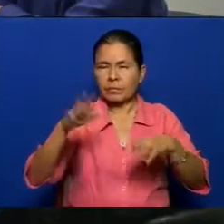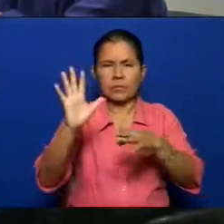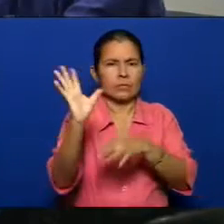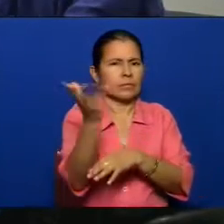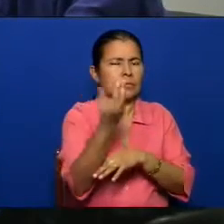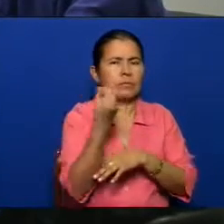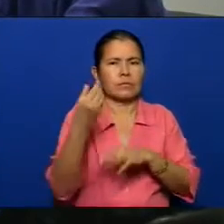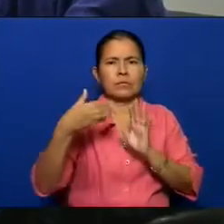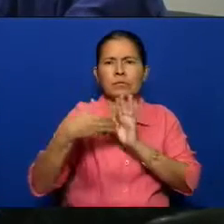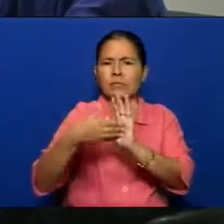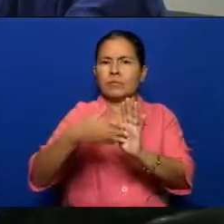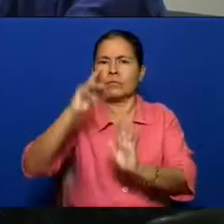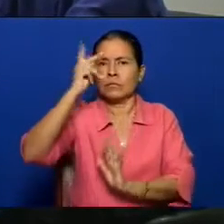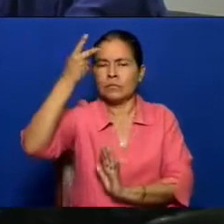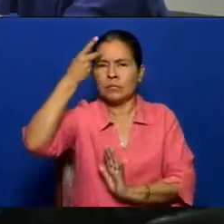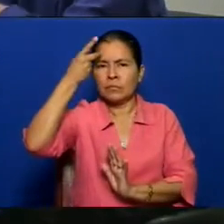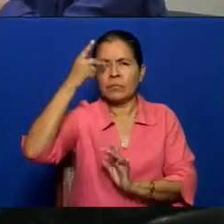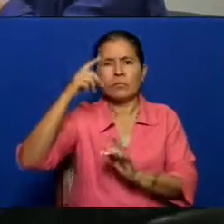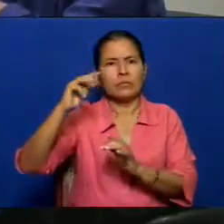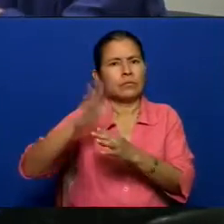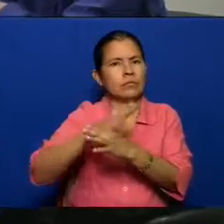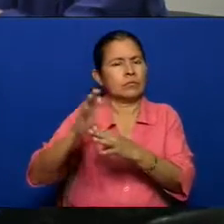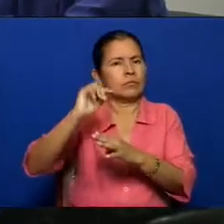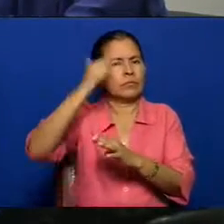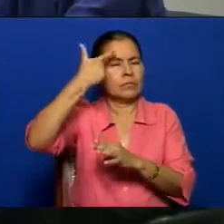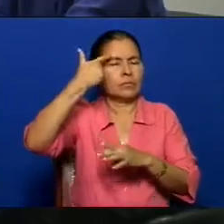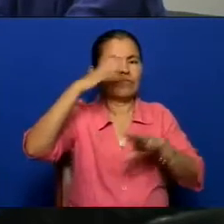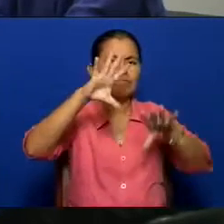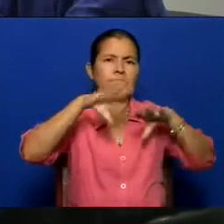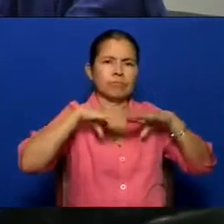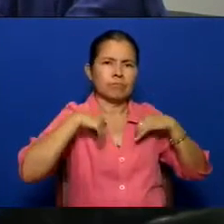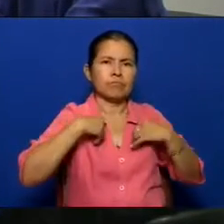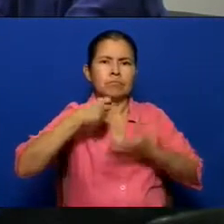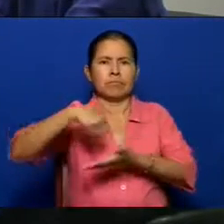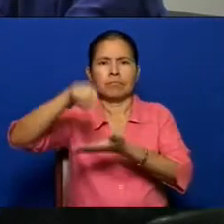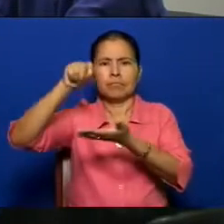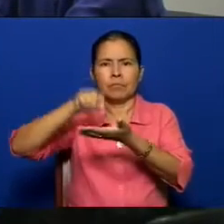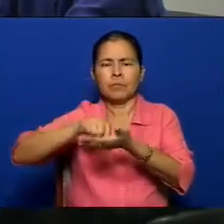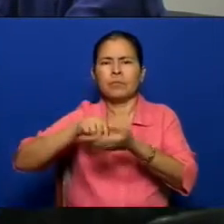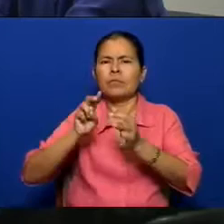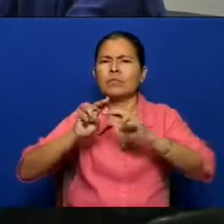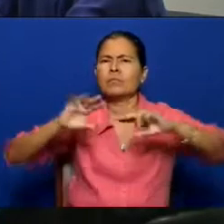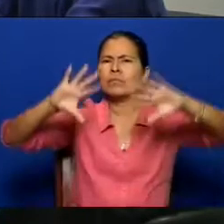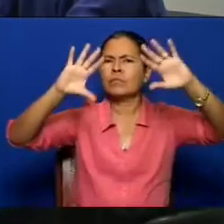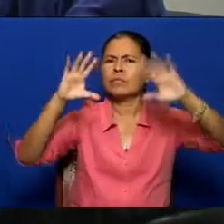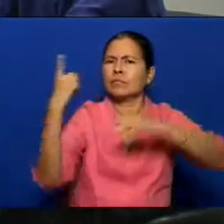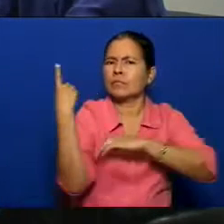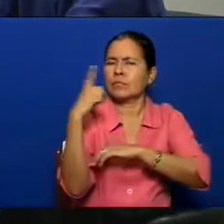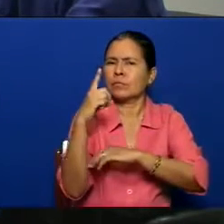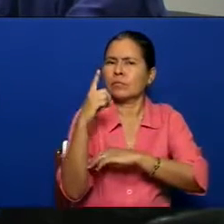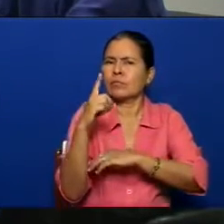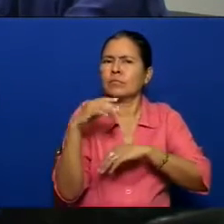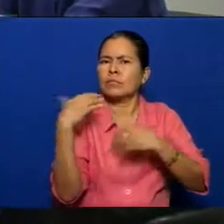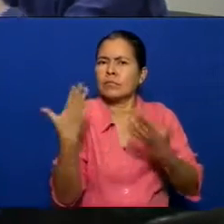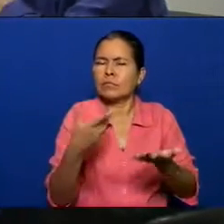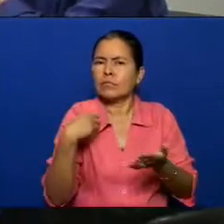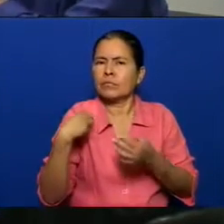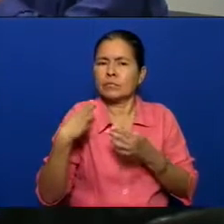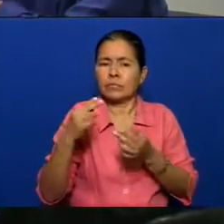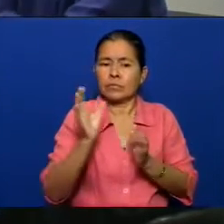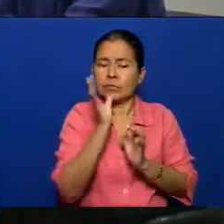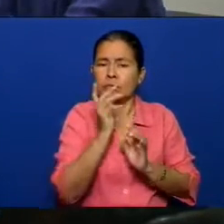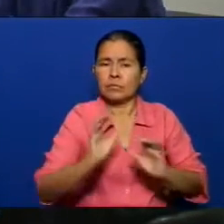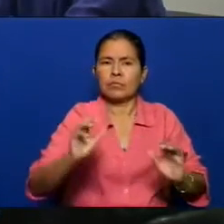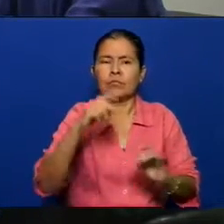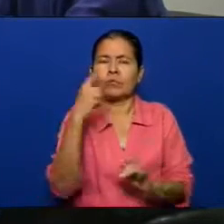todos los modelos políticos estatales se han comprometido con la Convención. Prácticamente hay dos países nada más en